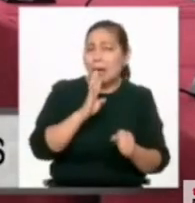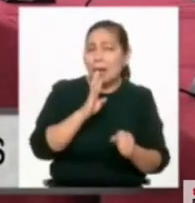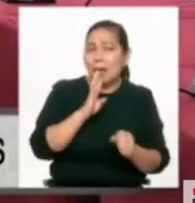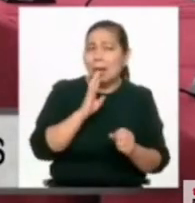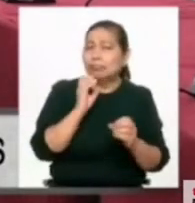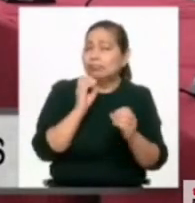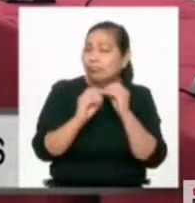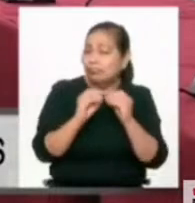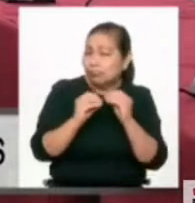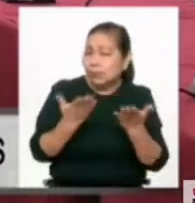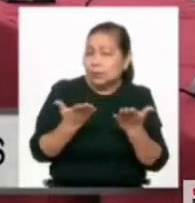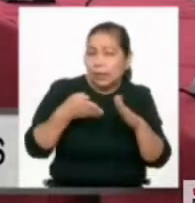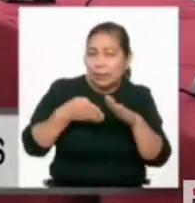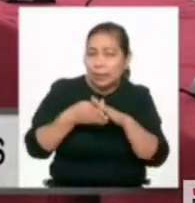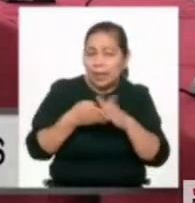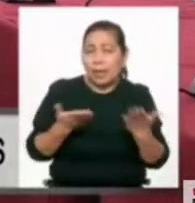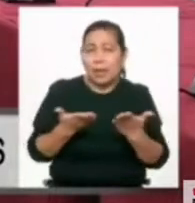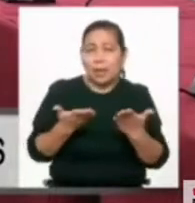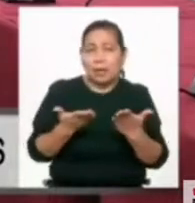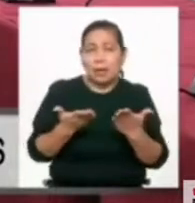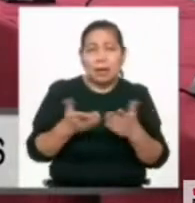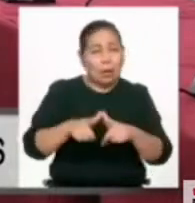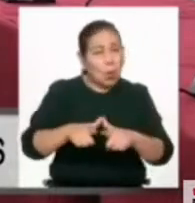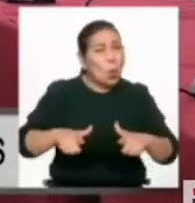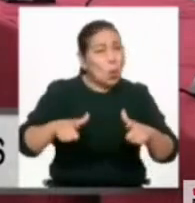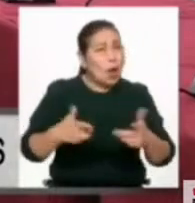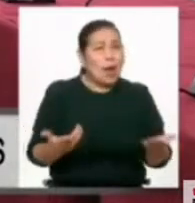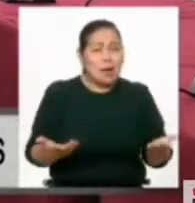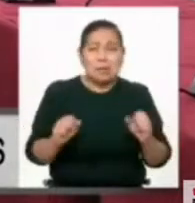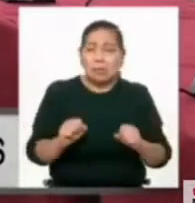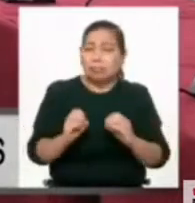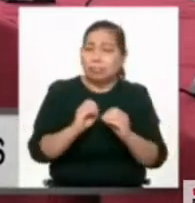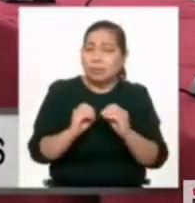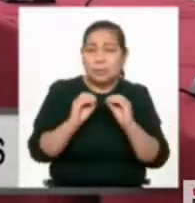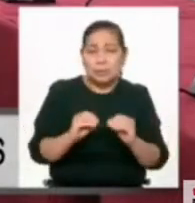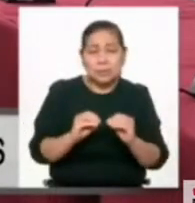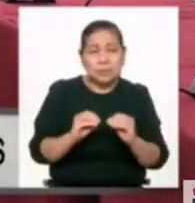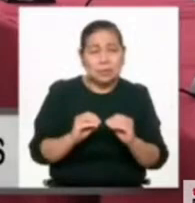de reestructuración dentro del espacio de jefaturas o, en todo caso, si se trata del